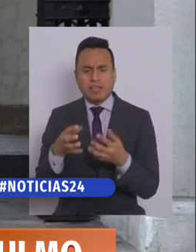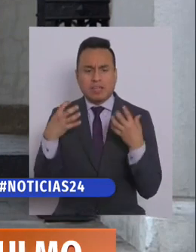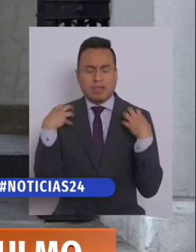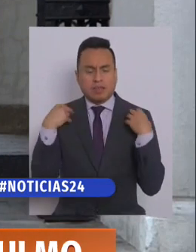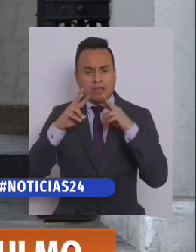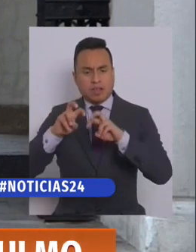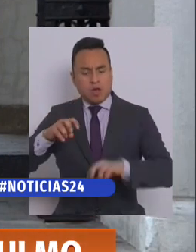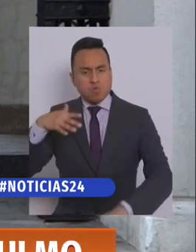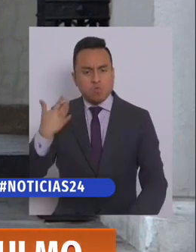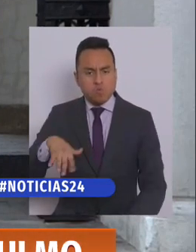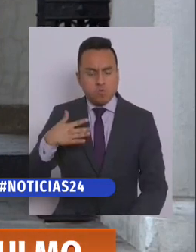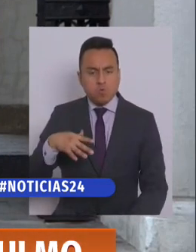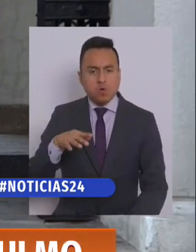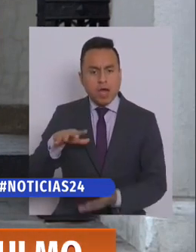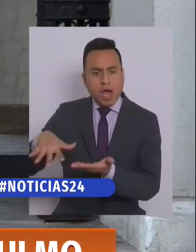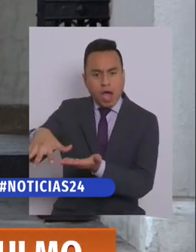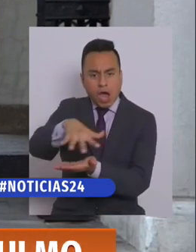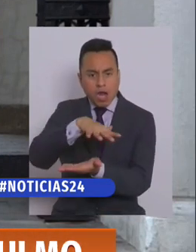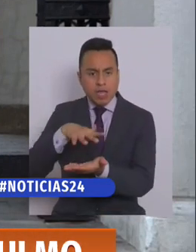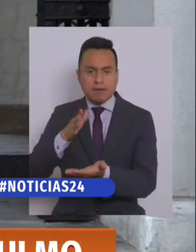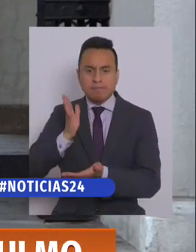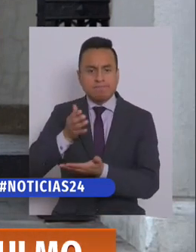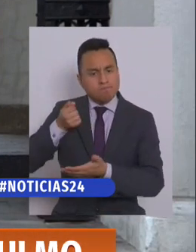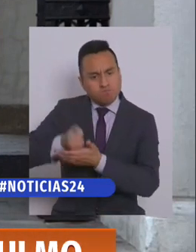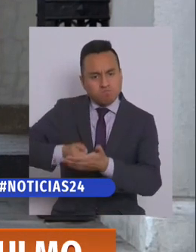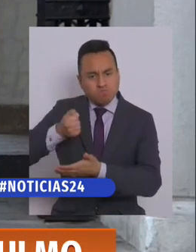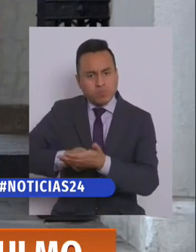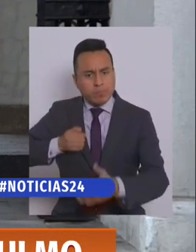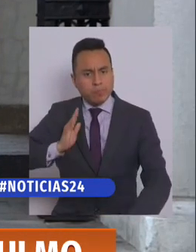tarea en el área, va a perseverar